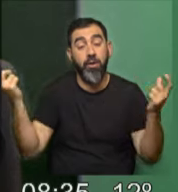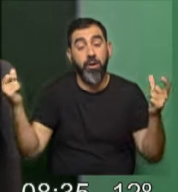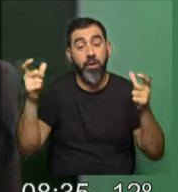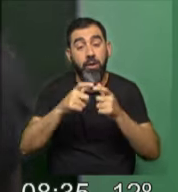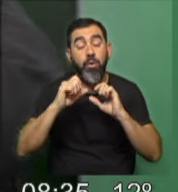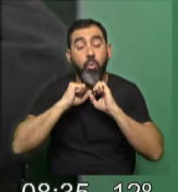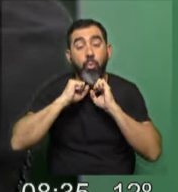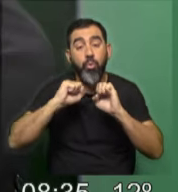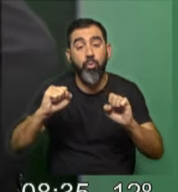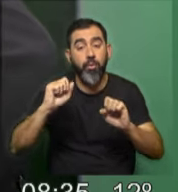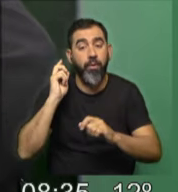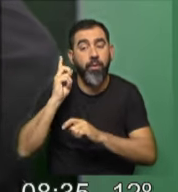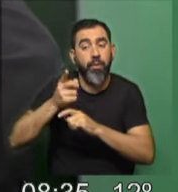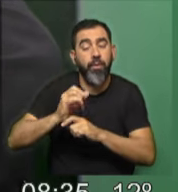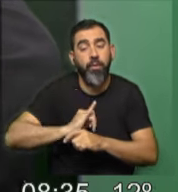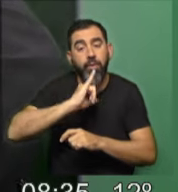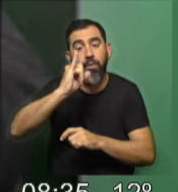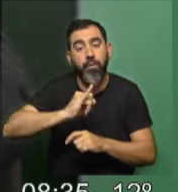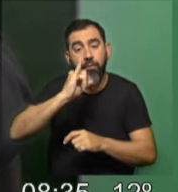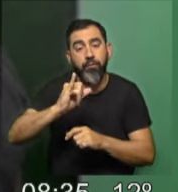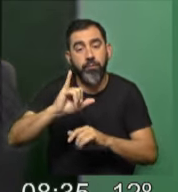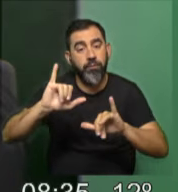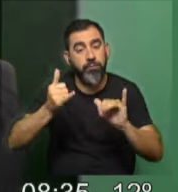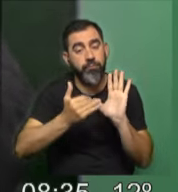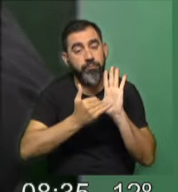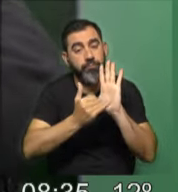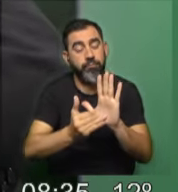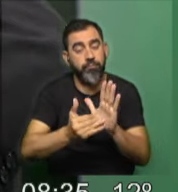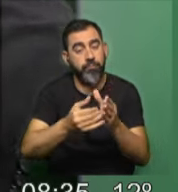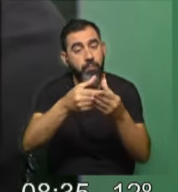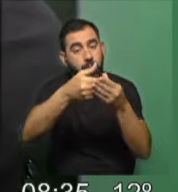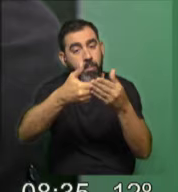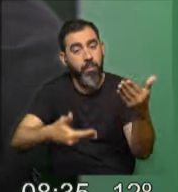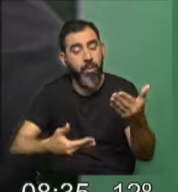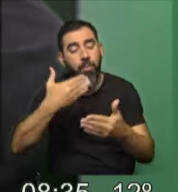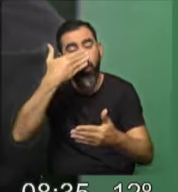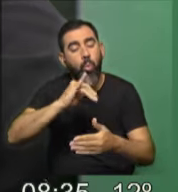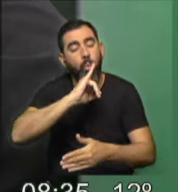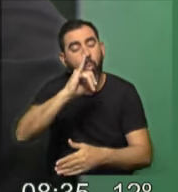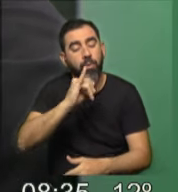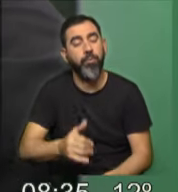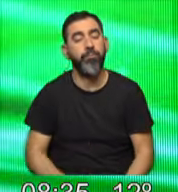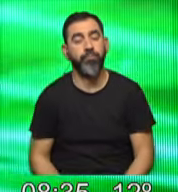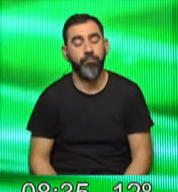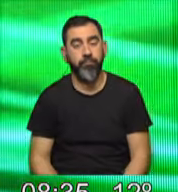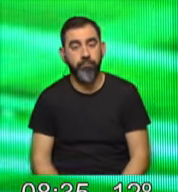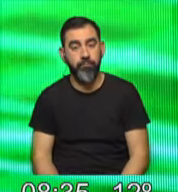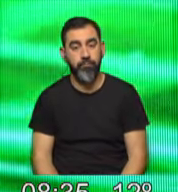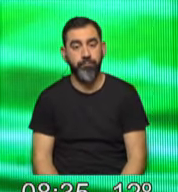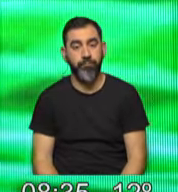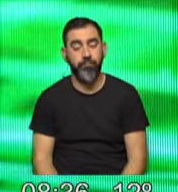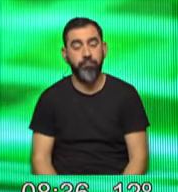de secretariado se definieron novedades a propósito de esto ya está presentada la papeleta pero Cuáles son las últimas novedades bueno básicamente que